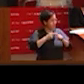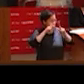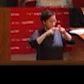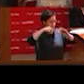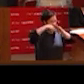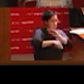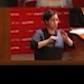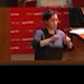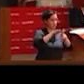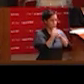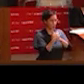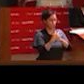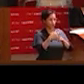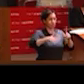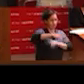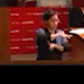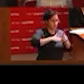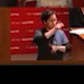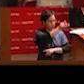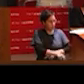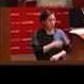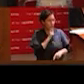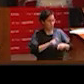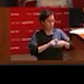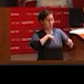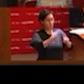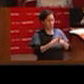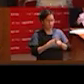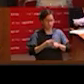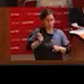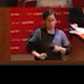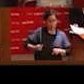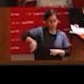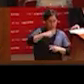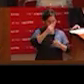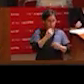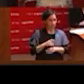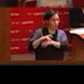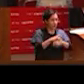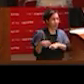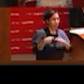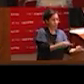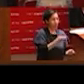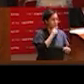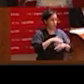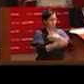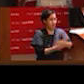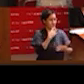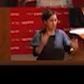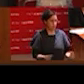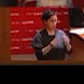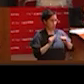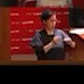de sus circunstancias y también de la parte de orientación que nuestros expertos profesionales podían darles para el desarrollo para para mejorar